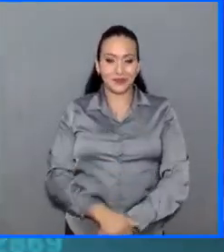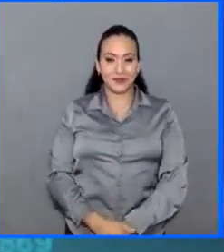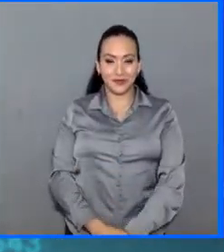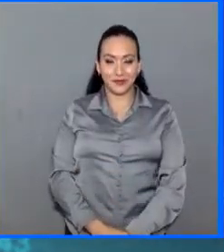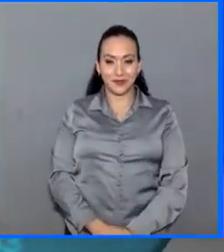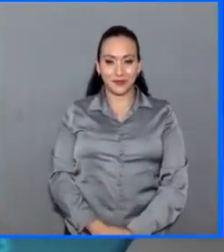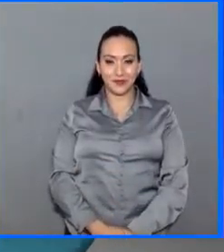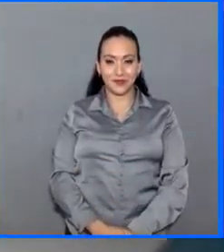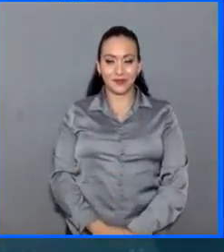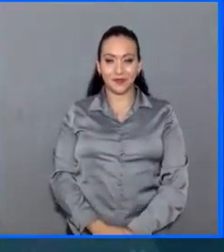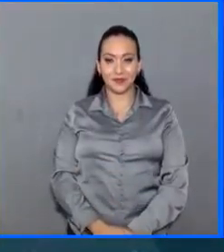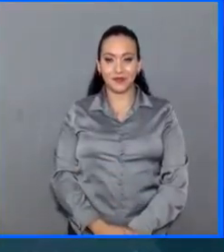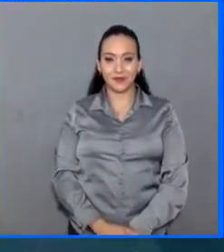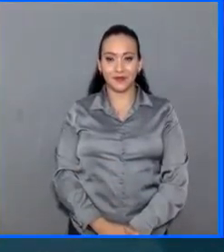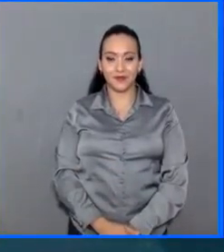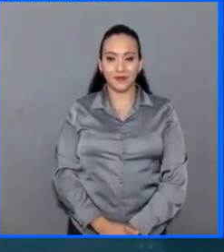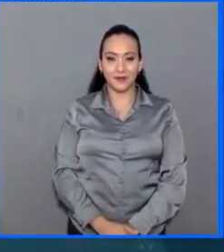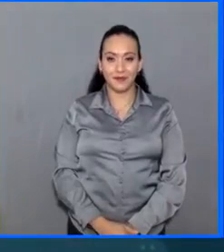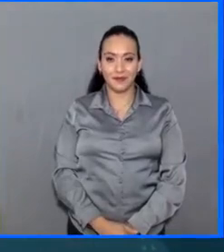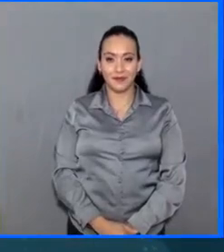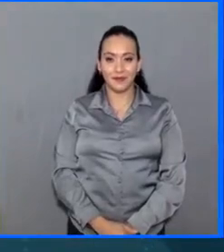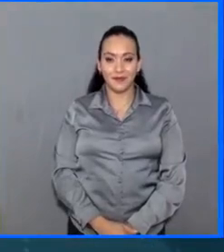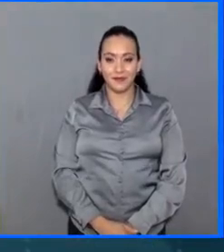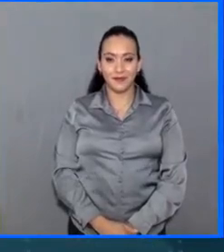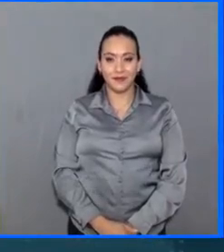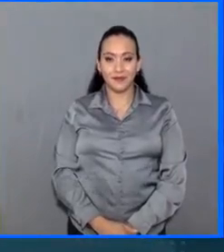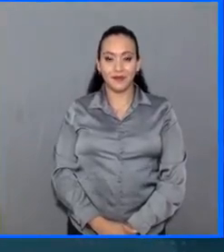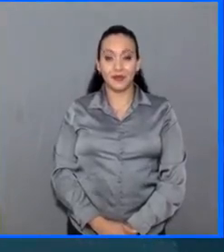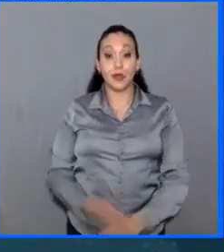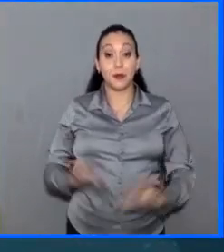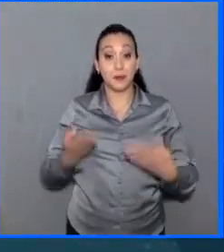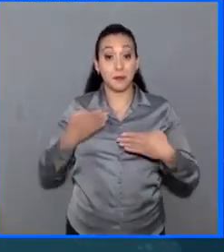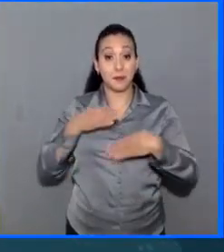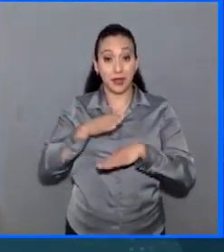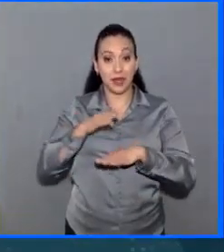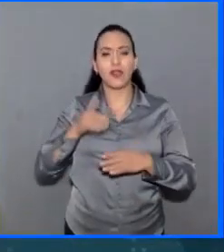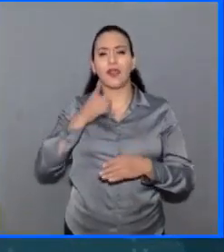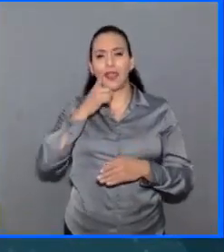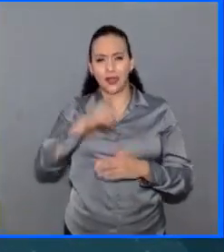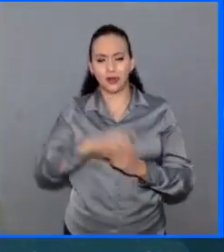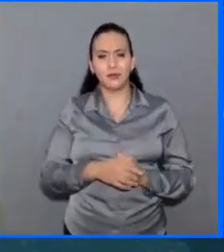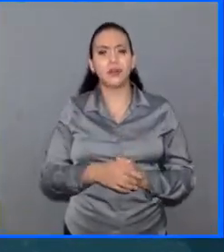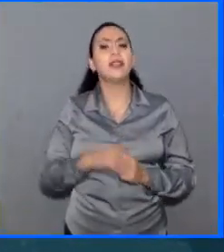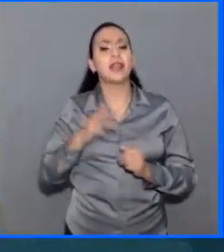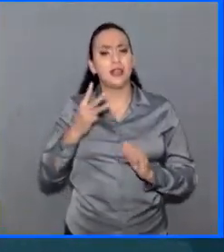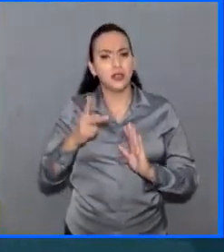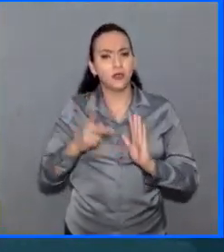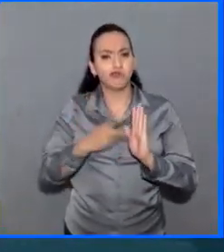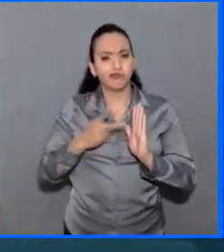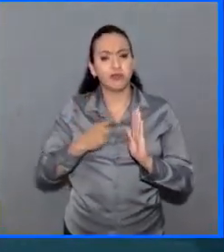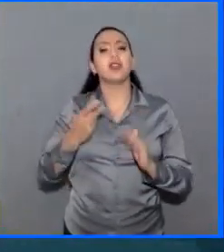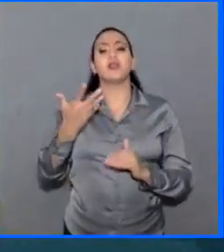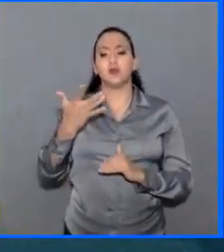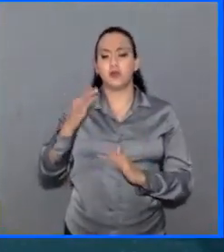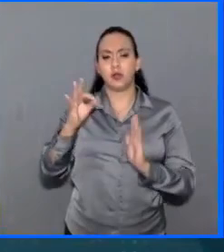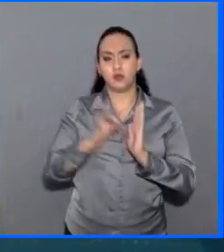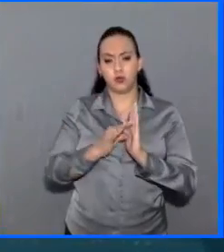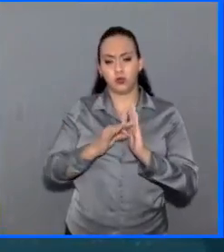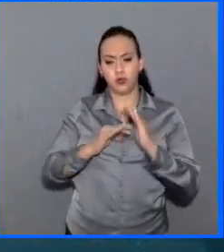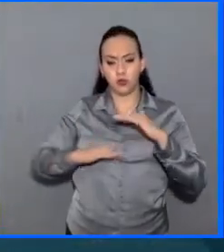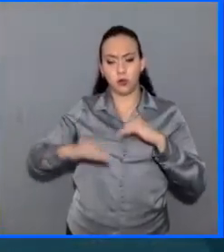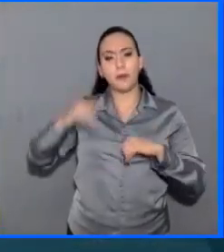México. El Banco Central recortó por tercera ocasión consecutiva en 50 puntos base la tasa de